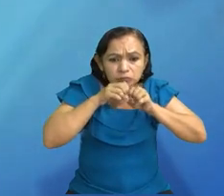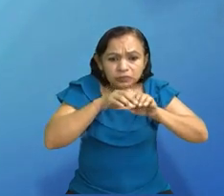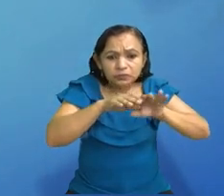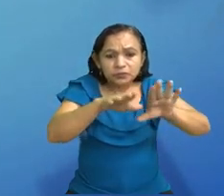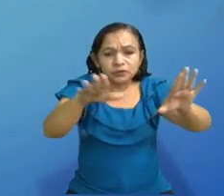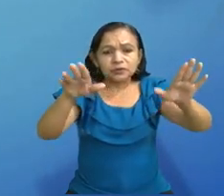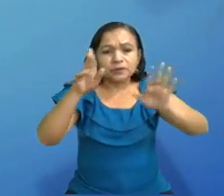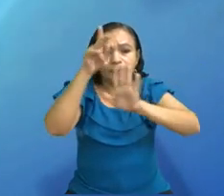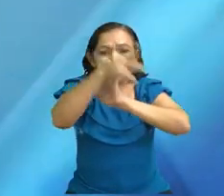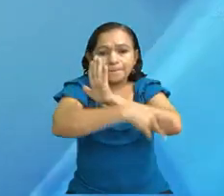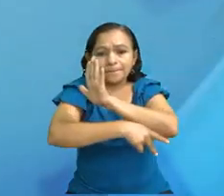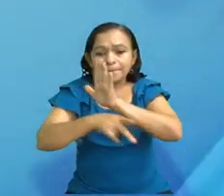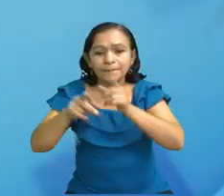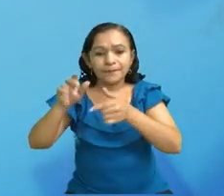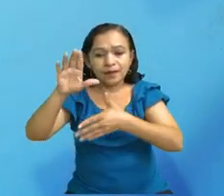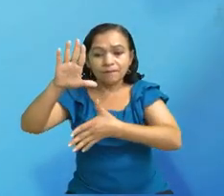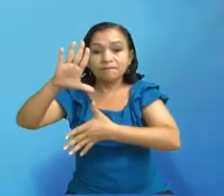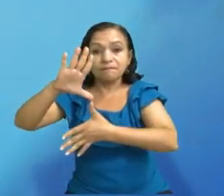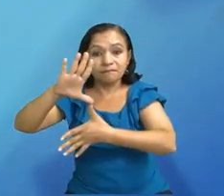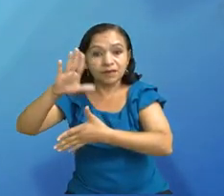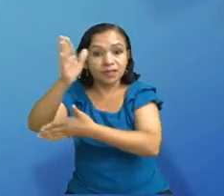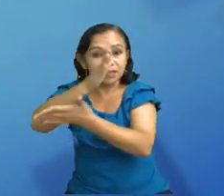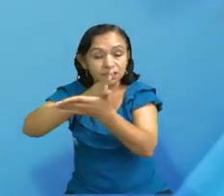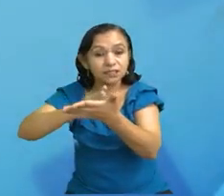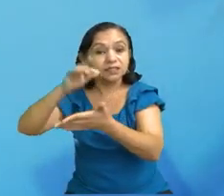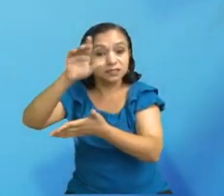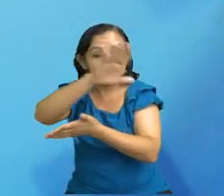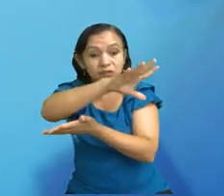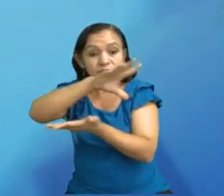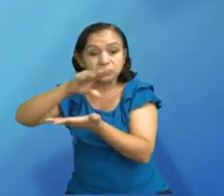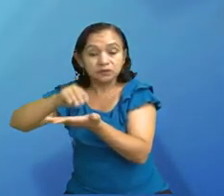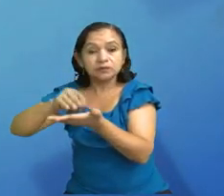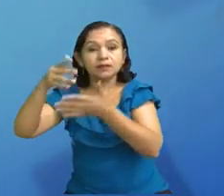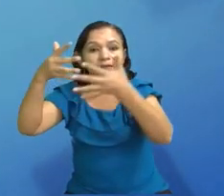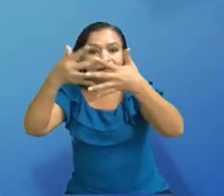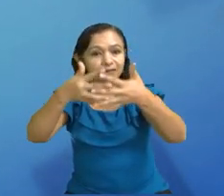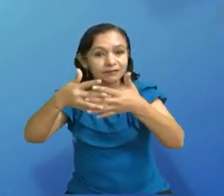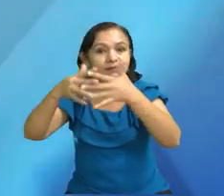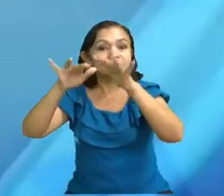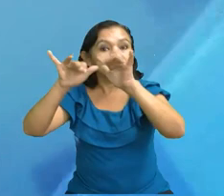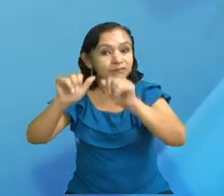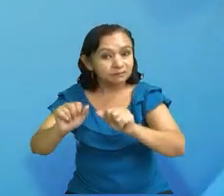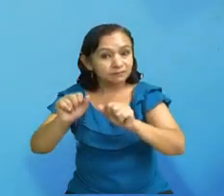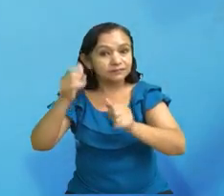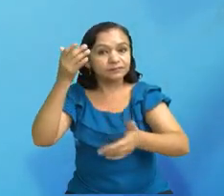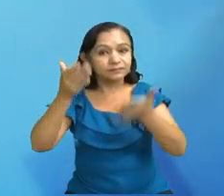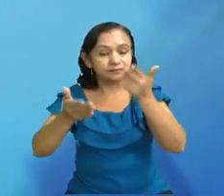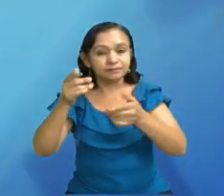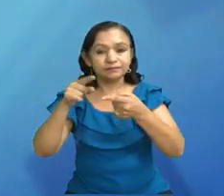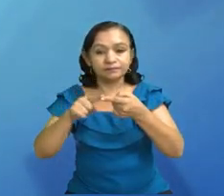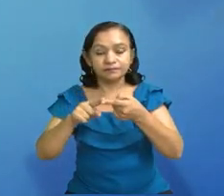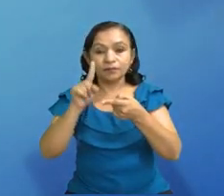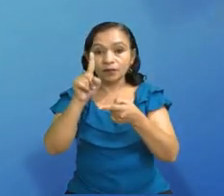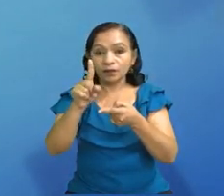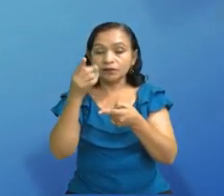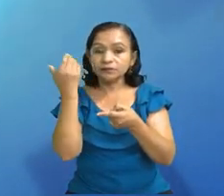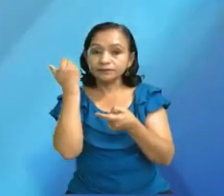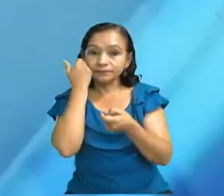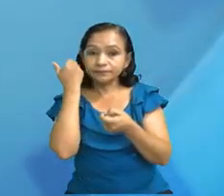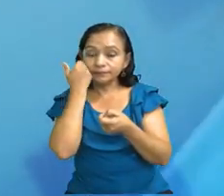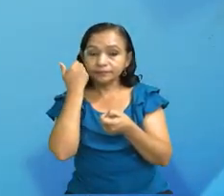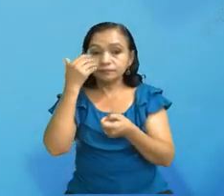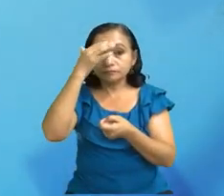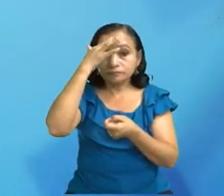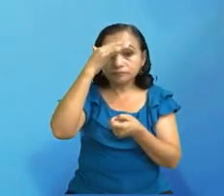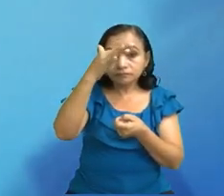está aquí en América, nuestro continente, en Estados Unidos. Supuestamente también hay un caso en